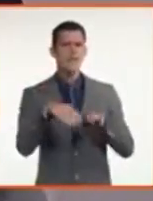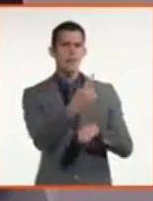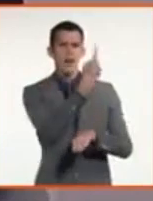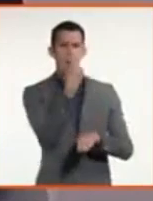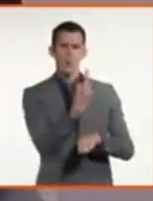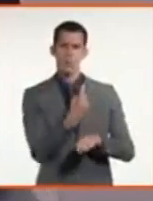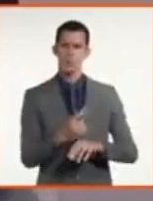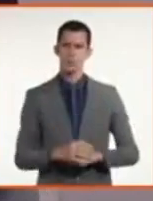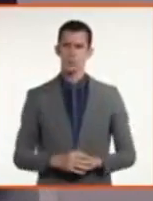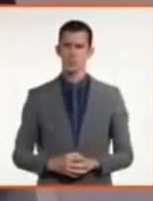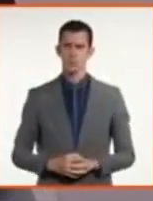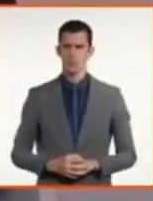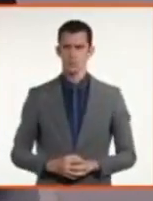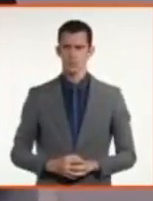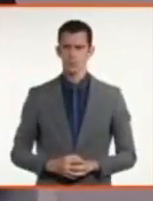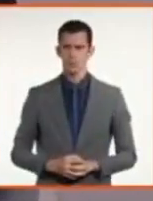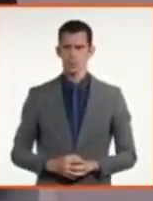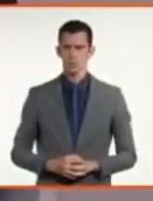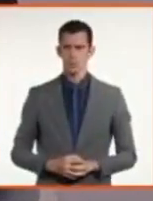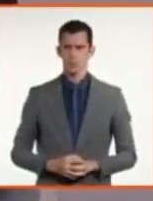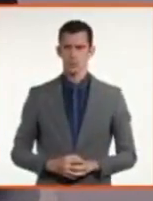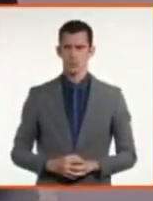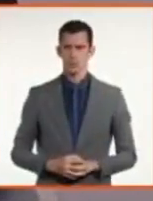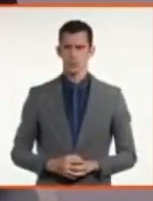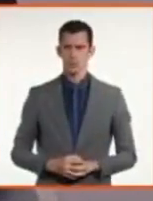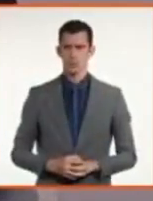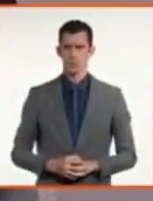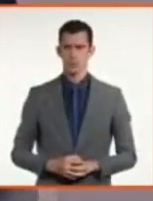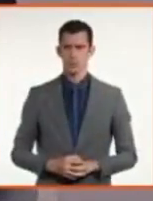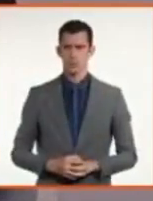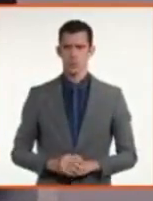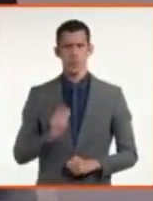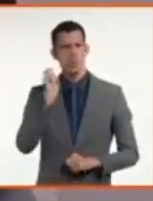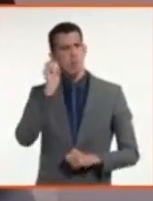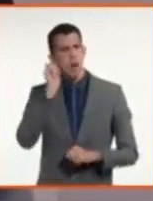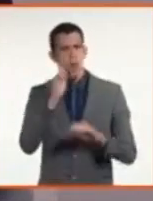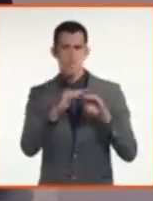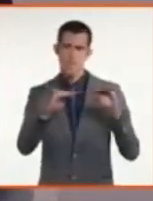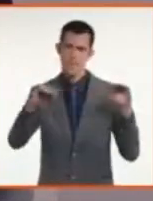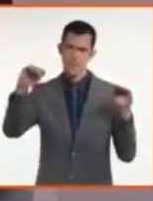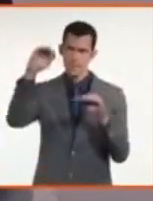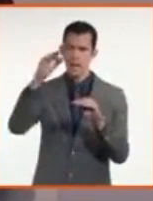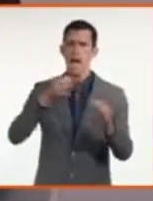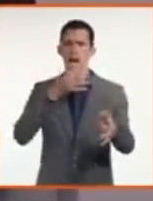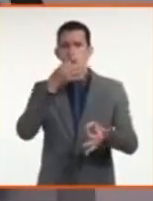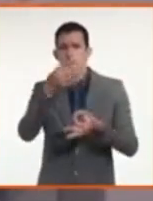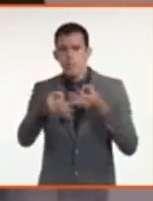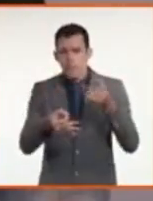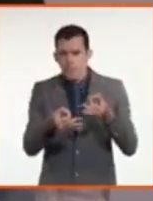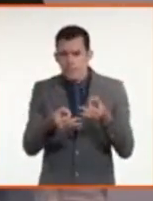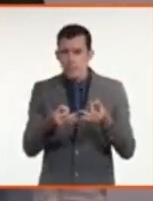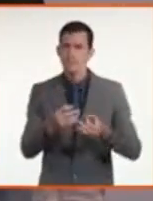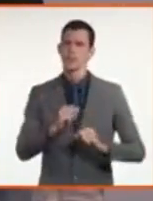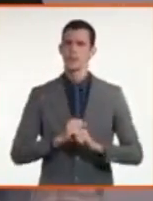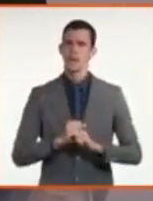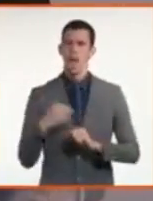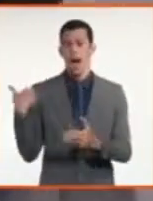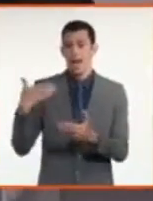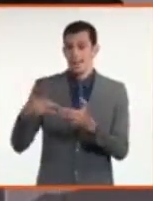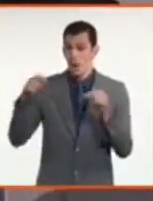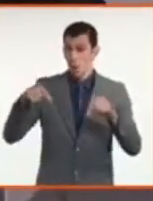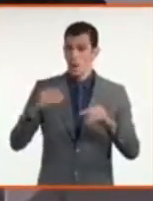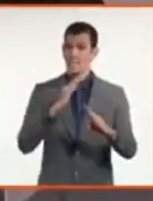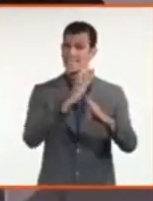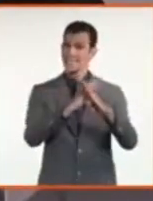como o sea la limitante la limitación como planteaba la ministra de depositar un dólar de depositar los dolores perdón en efectivo en las tarjetas para